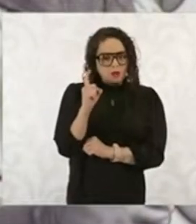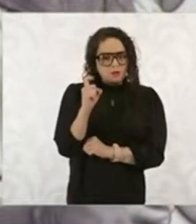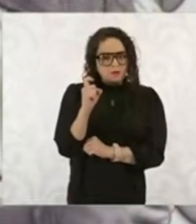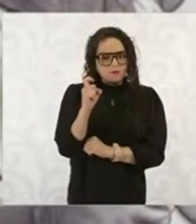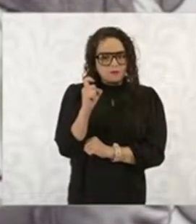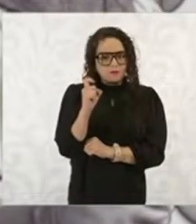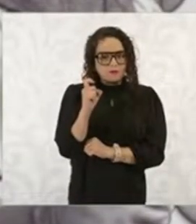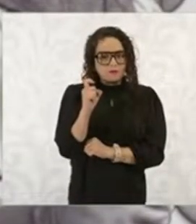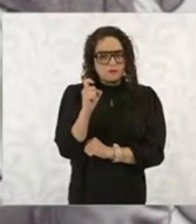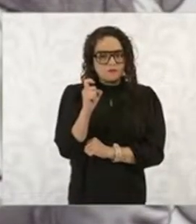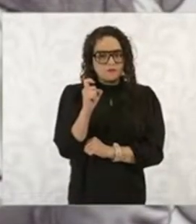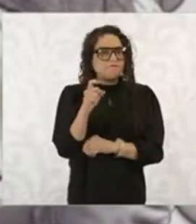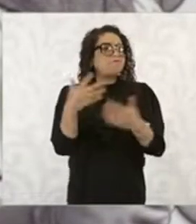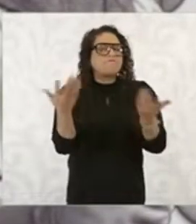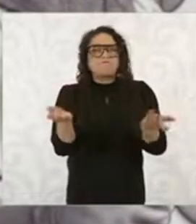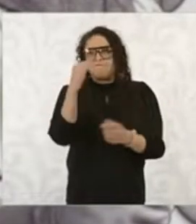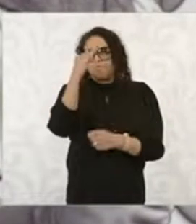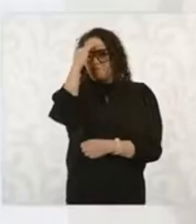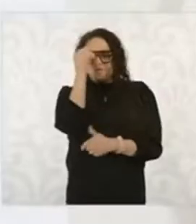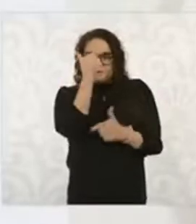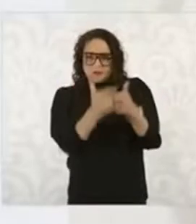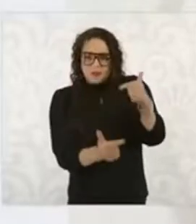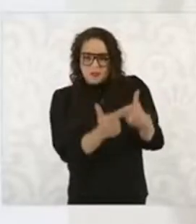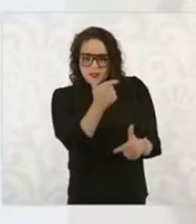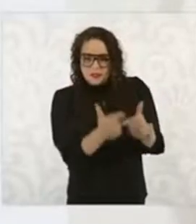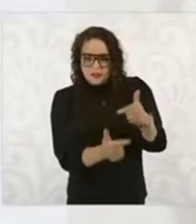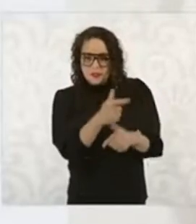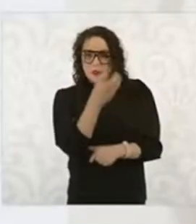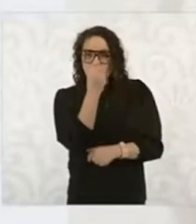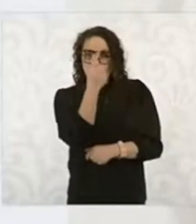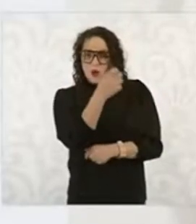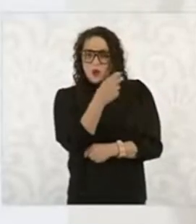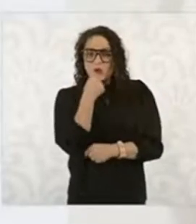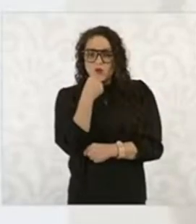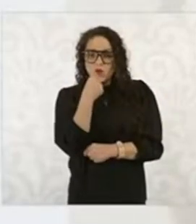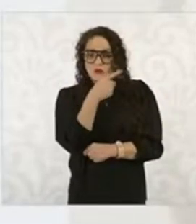de leche, por ejemplo, que utilizan mucha agua, que tenían